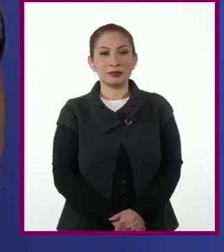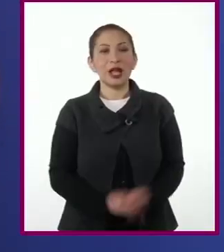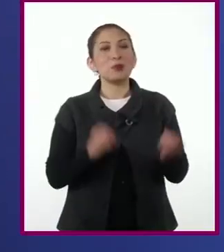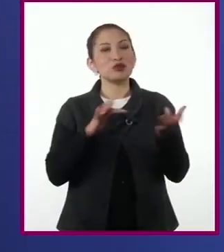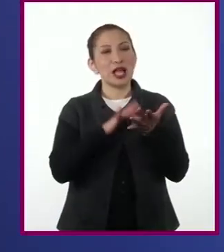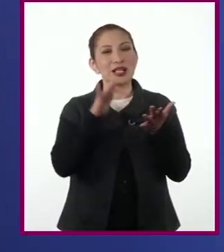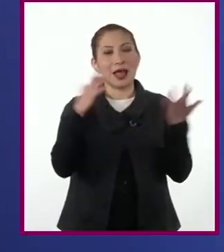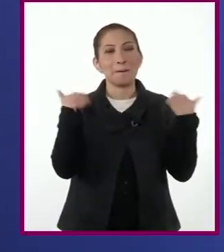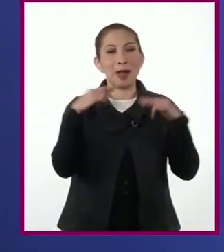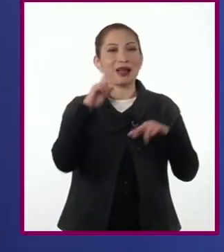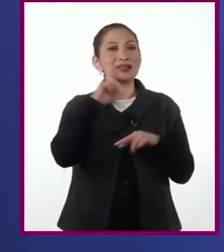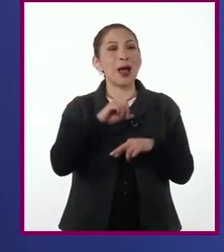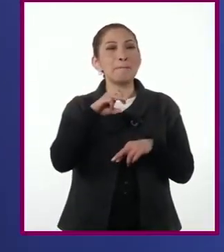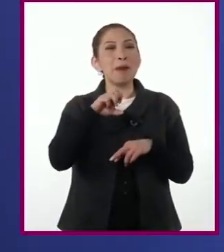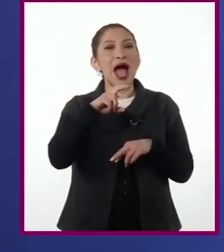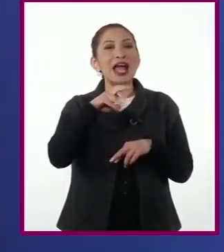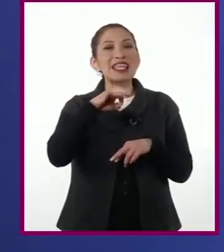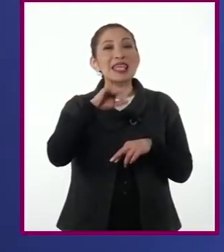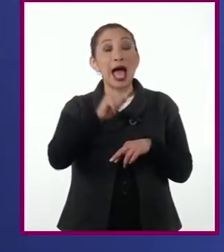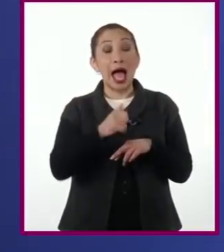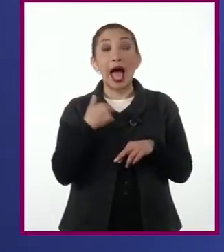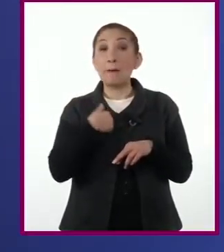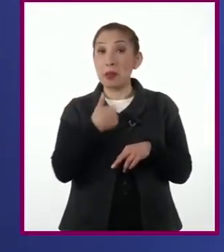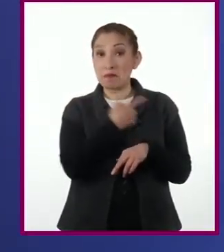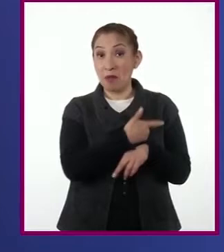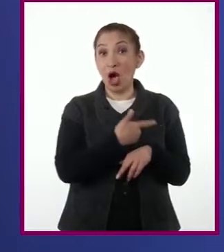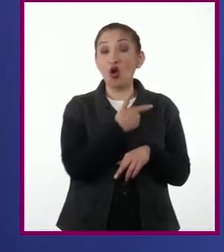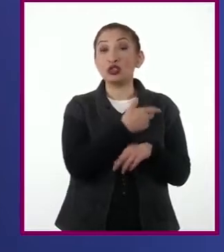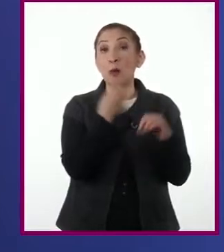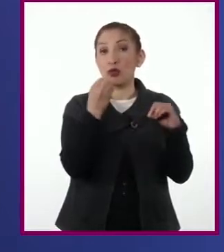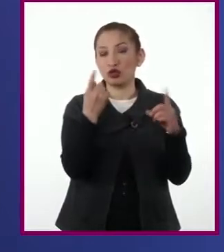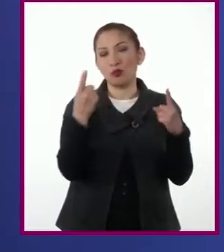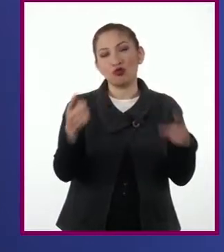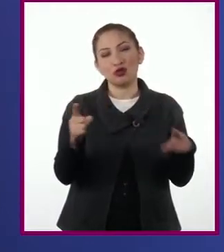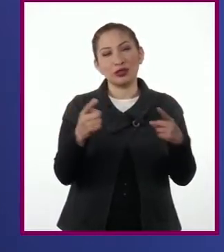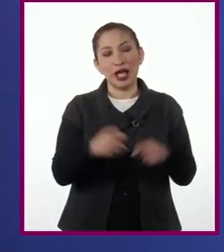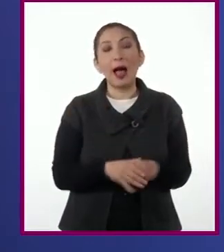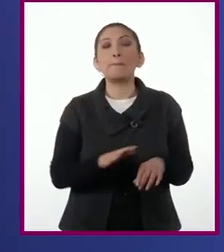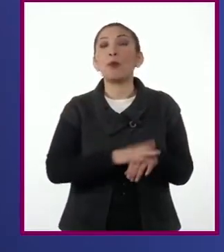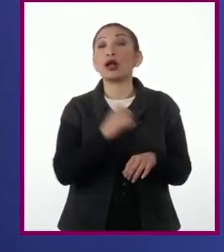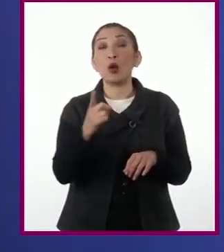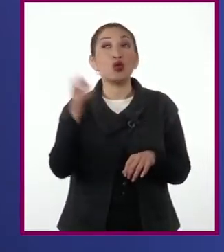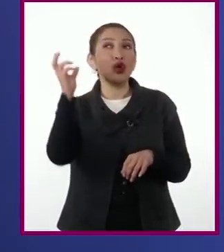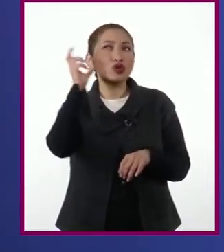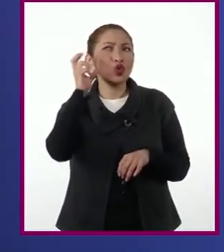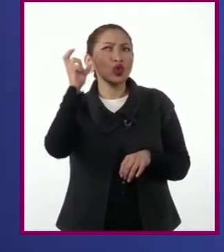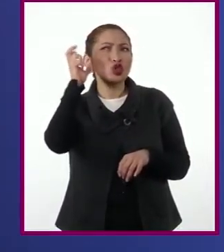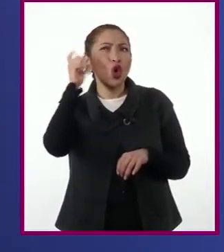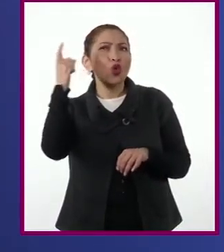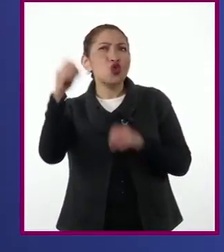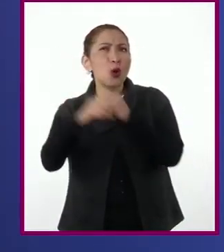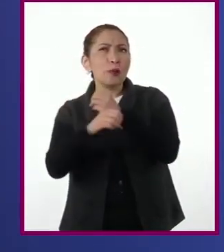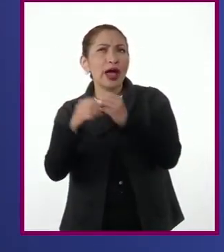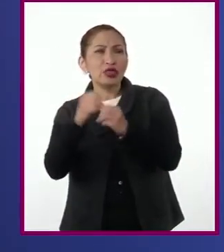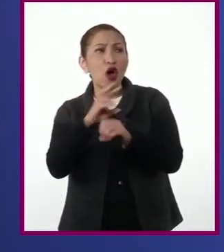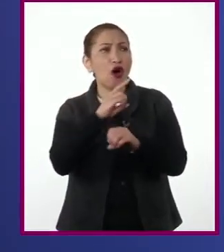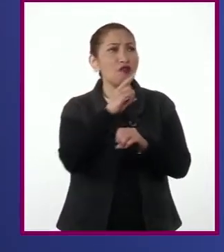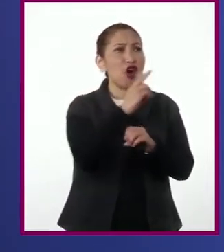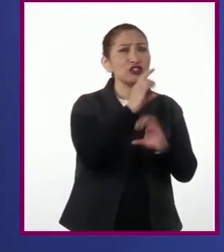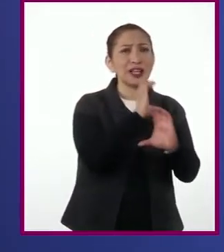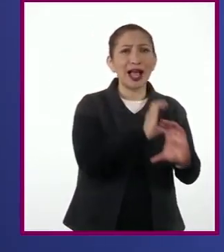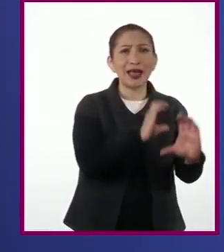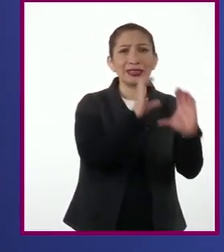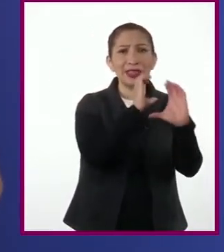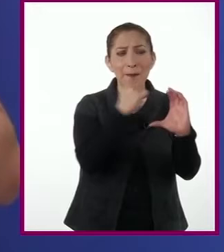Muchas gracias a la maestra María. A mí me gusta mucho la música, porque cuando escucho un instrumento o una voz